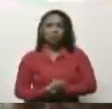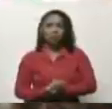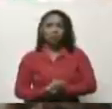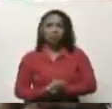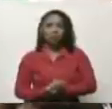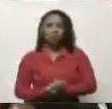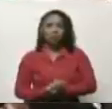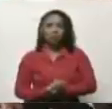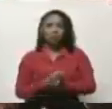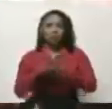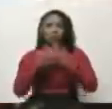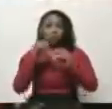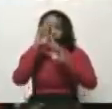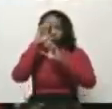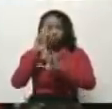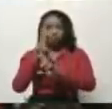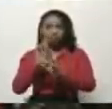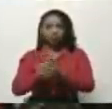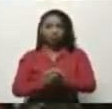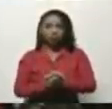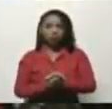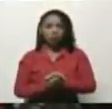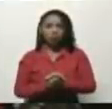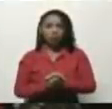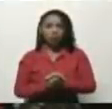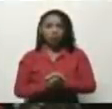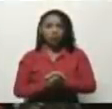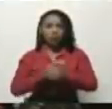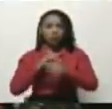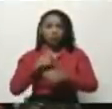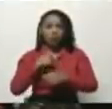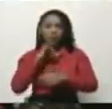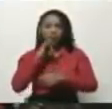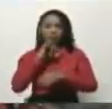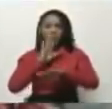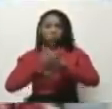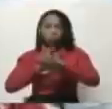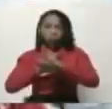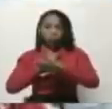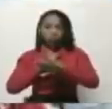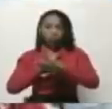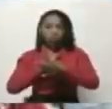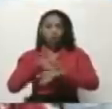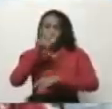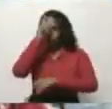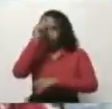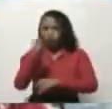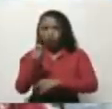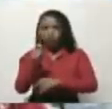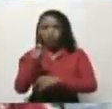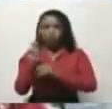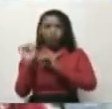Y con todo respeto, les voy a pasar un dato. Los reconocen por los escoltas.